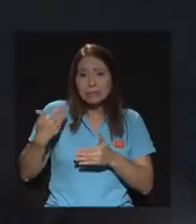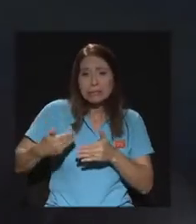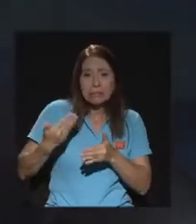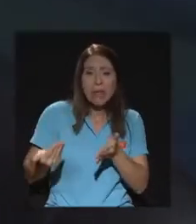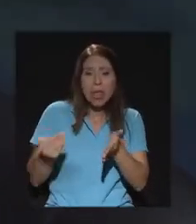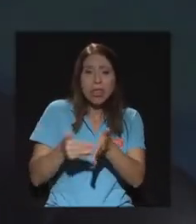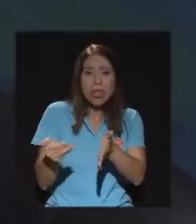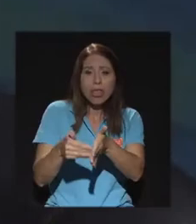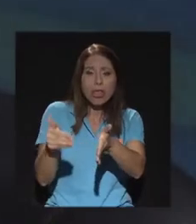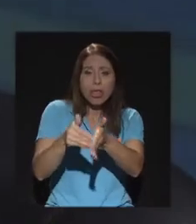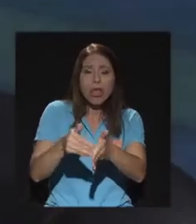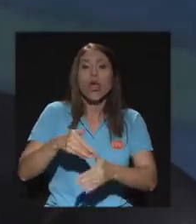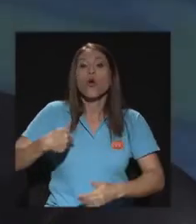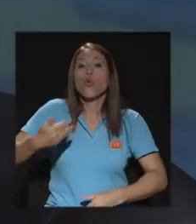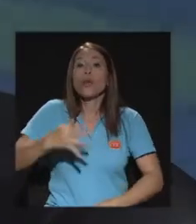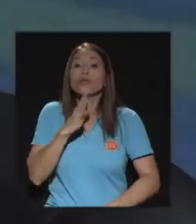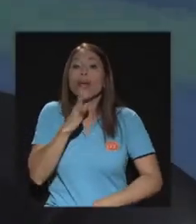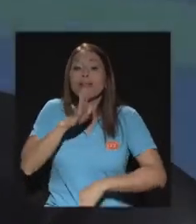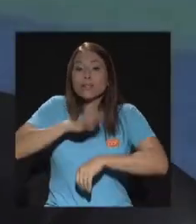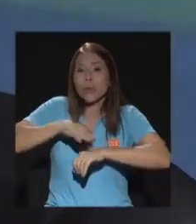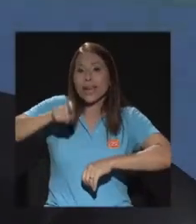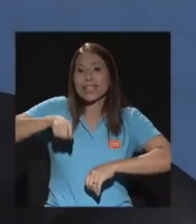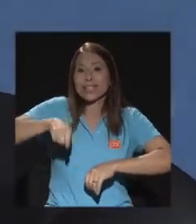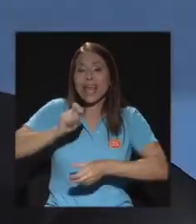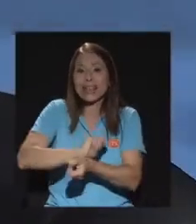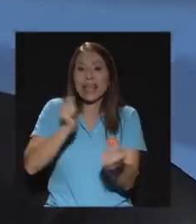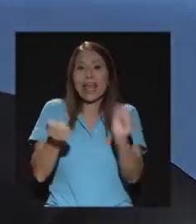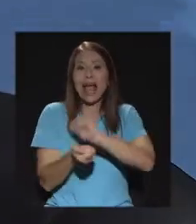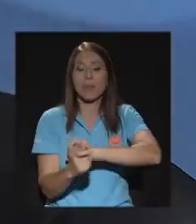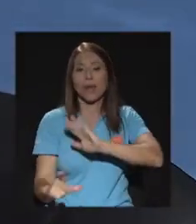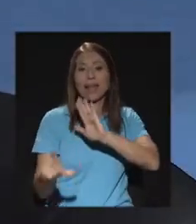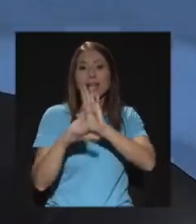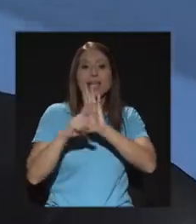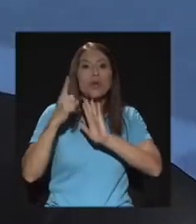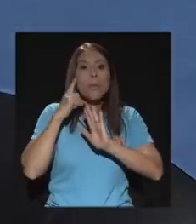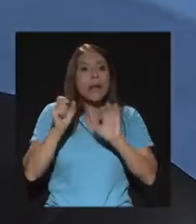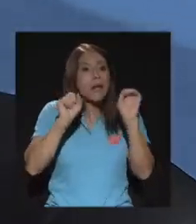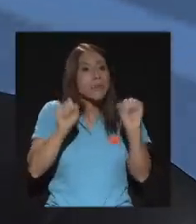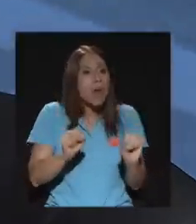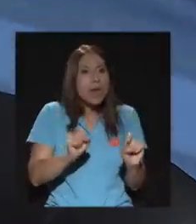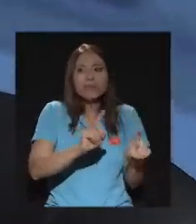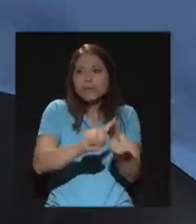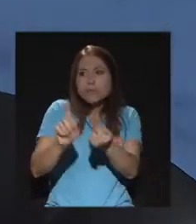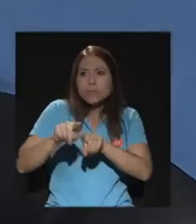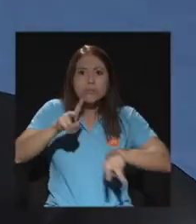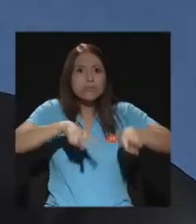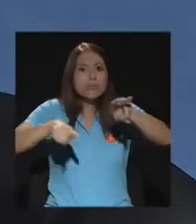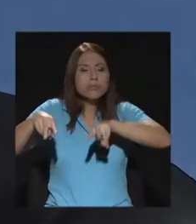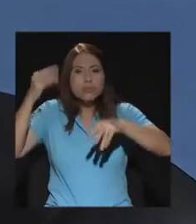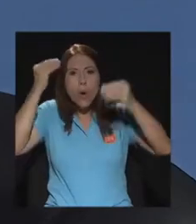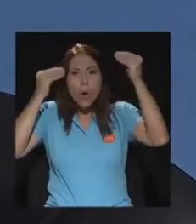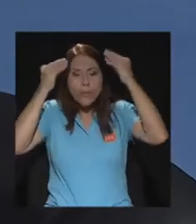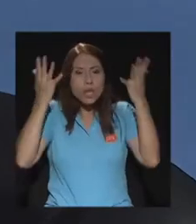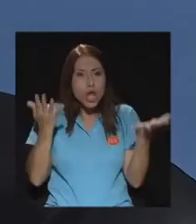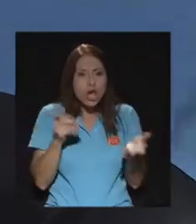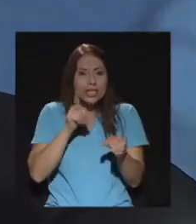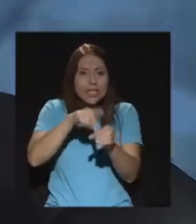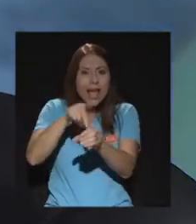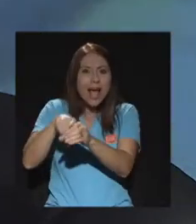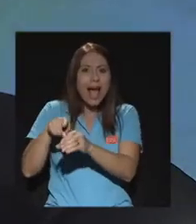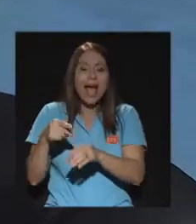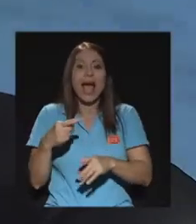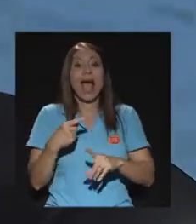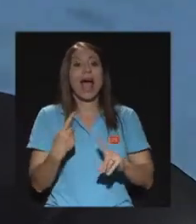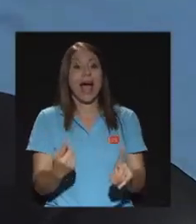la necesidad de un cambio en la legislación para propiciar ese pluralismo y esa diversidad, no para excluir a los